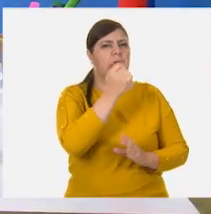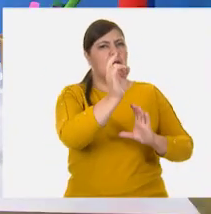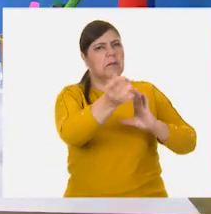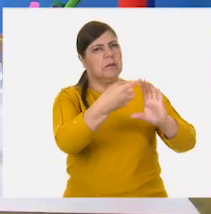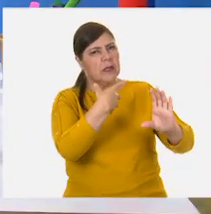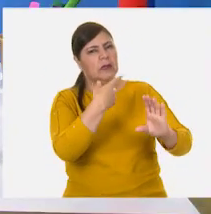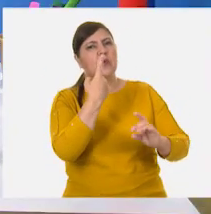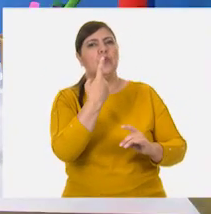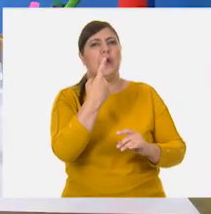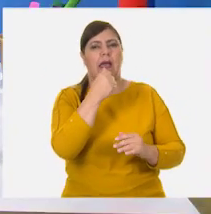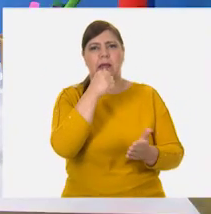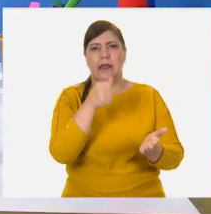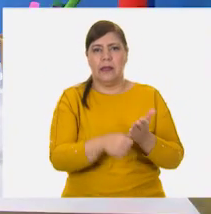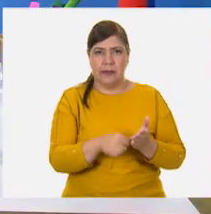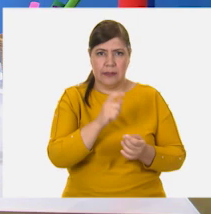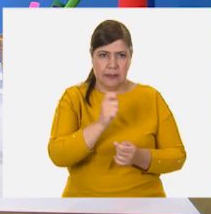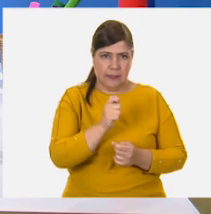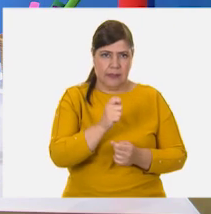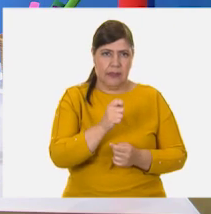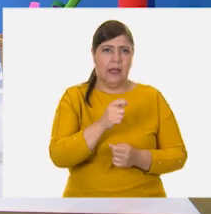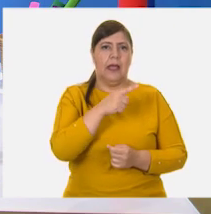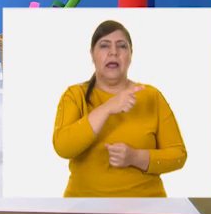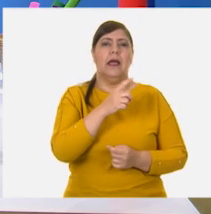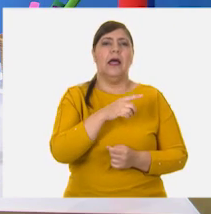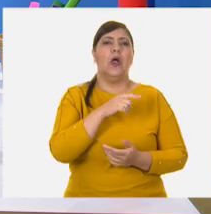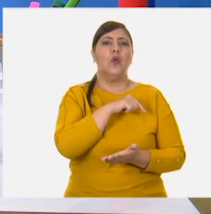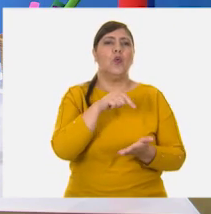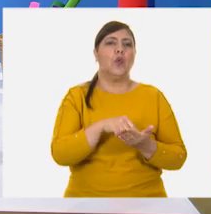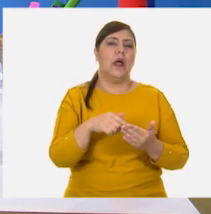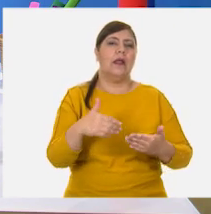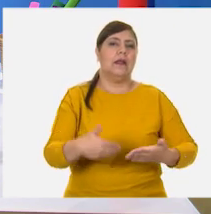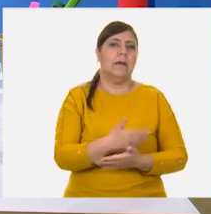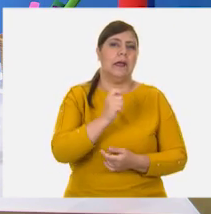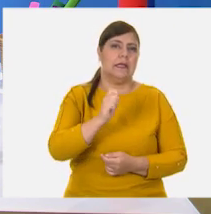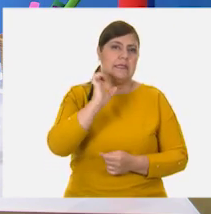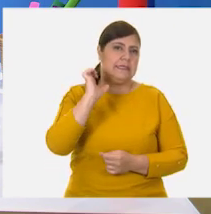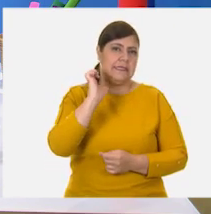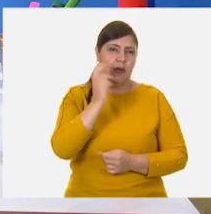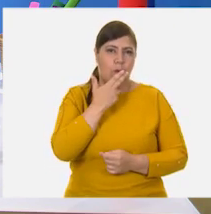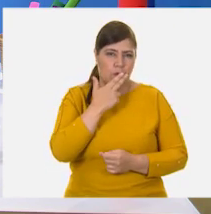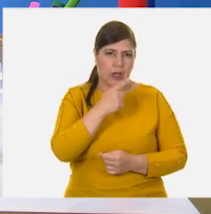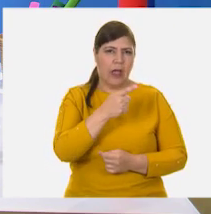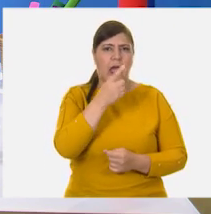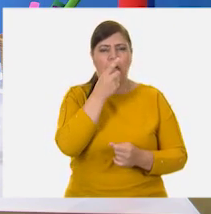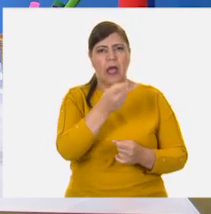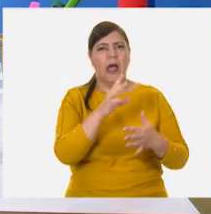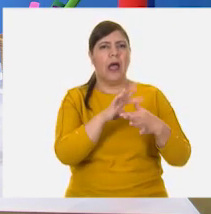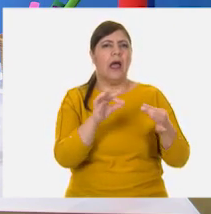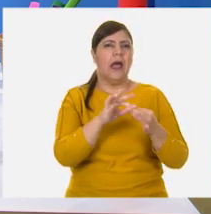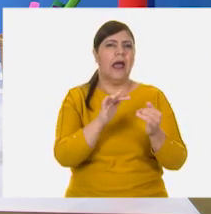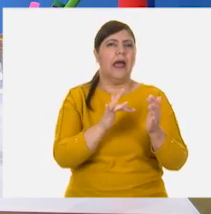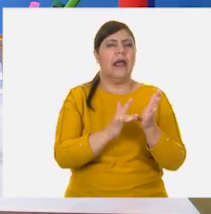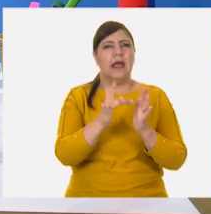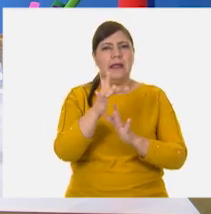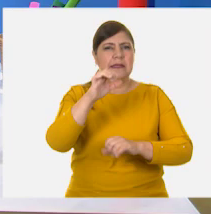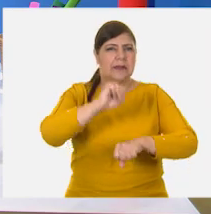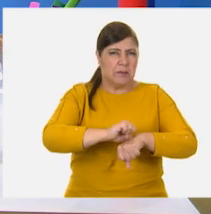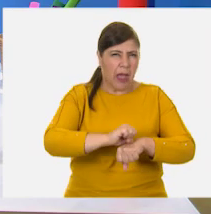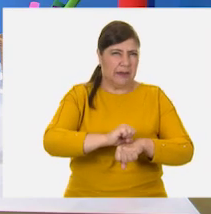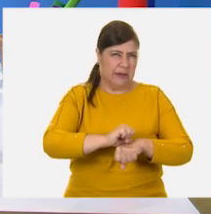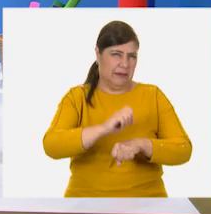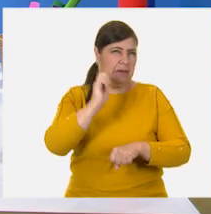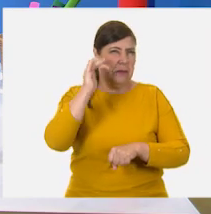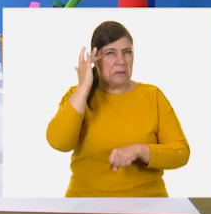una carta. Él es de Tehuerichic, Chihuahua, y nos cuenta un poco de la celebración de Semana Santa que se realiza en su